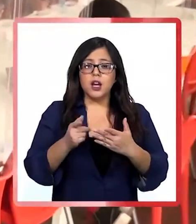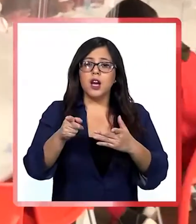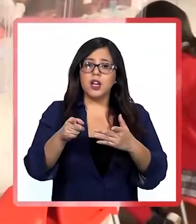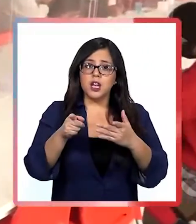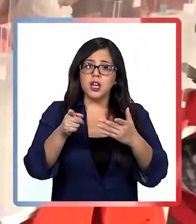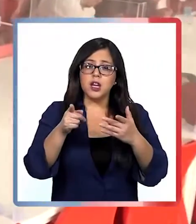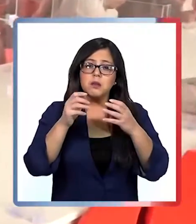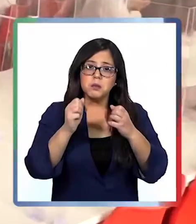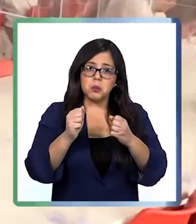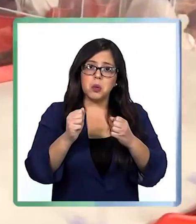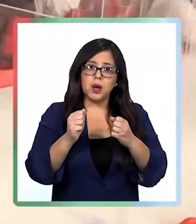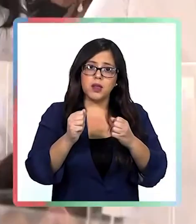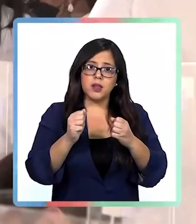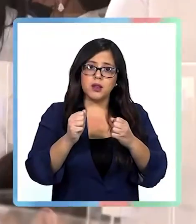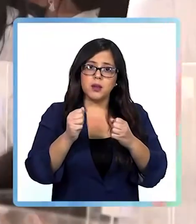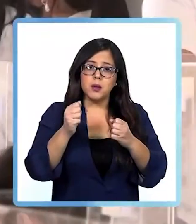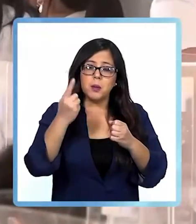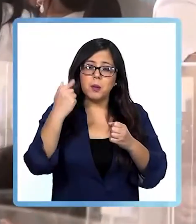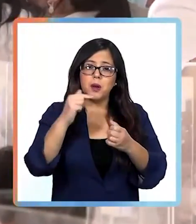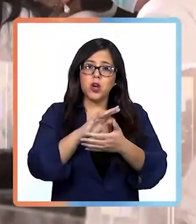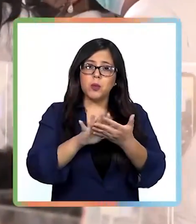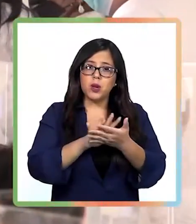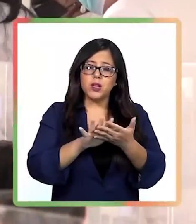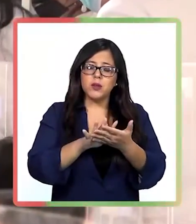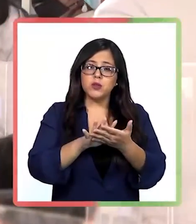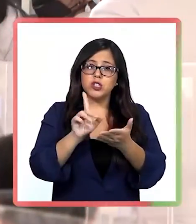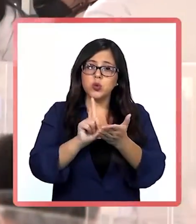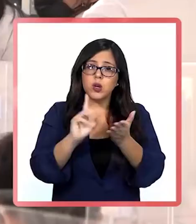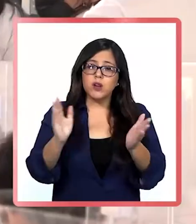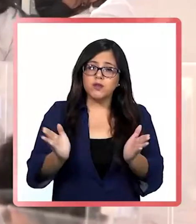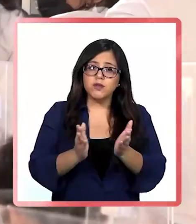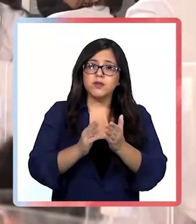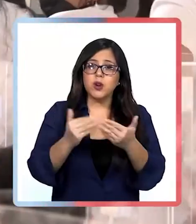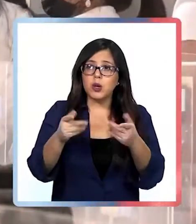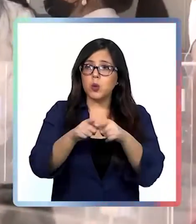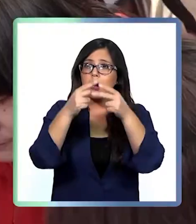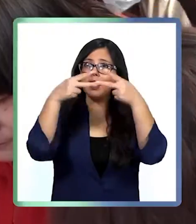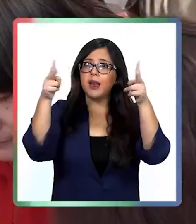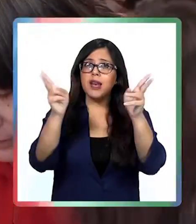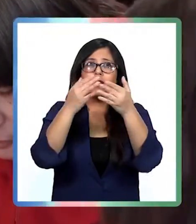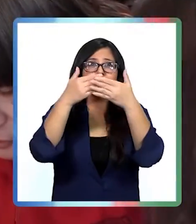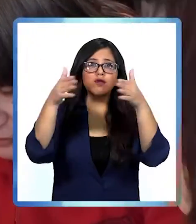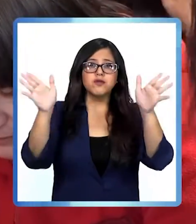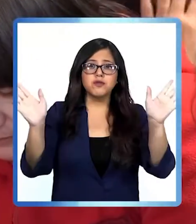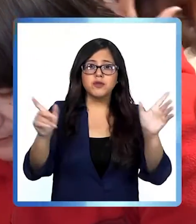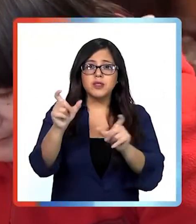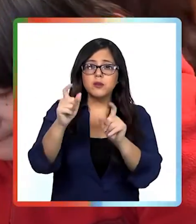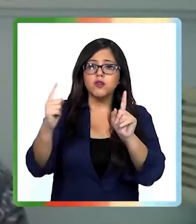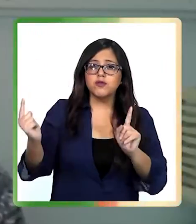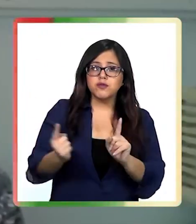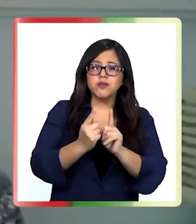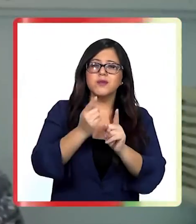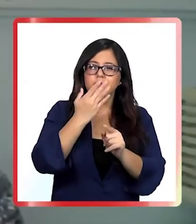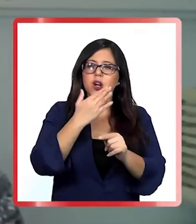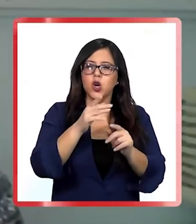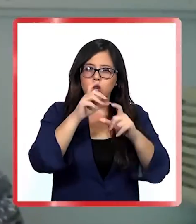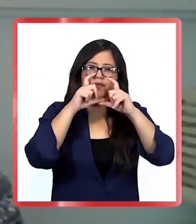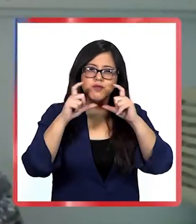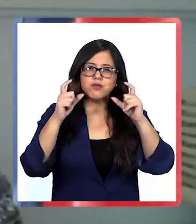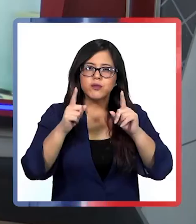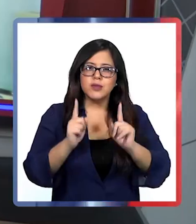no usar la mascarilla. Si el espacio es reducido a pesar de estar al aire libre y las personas están muy cerca, tienen que usar la